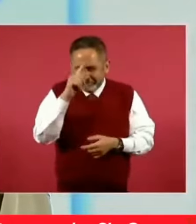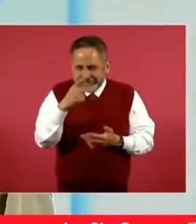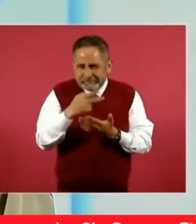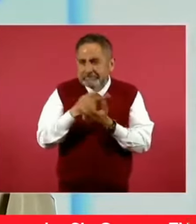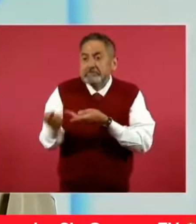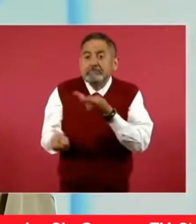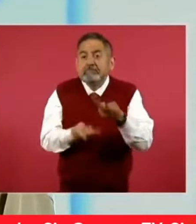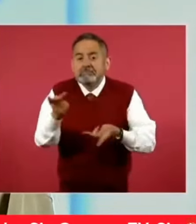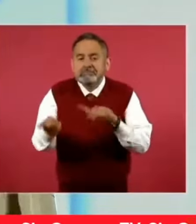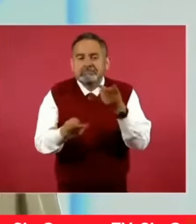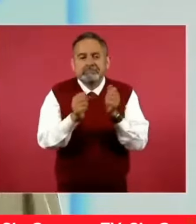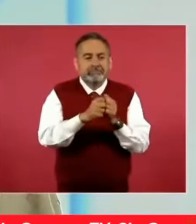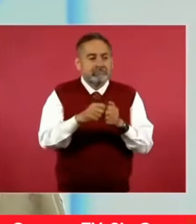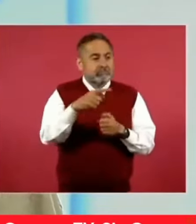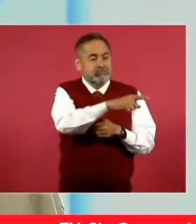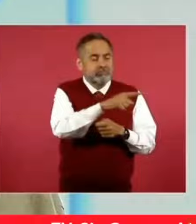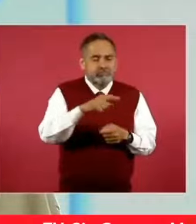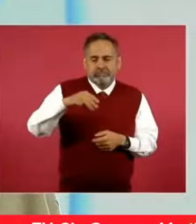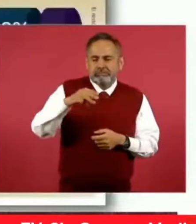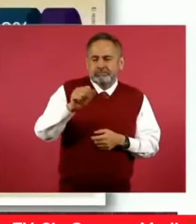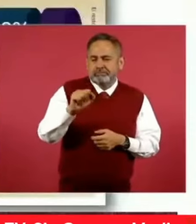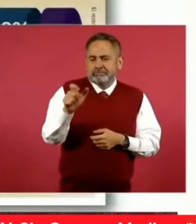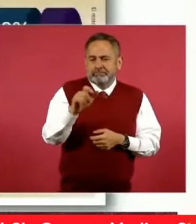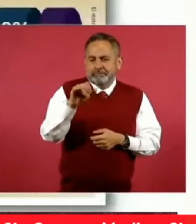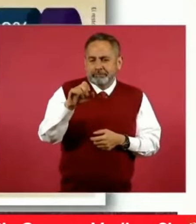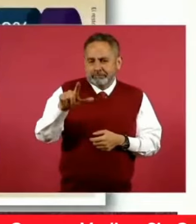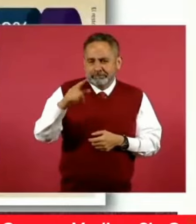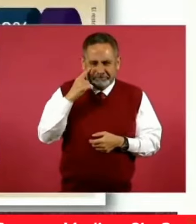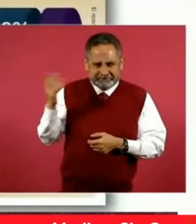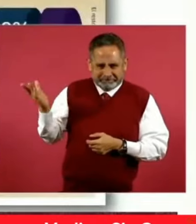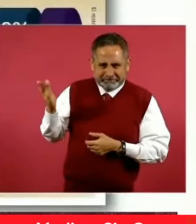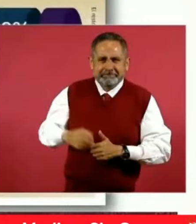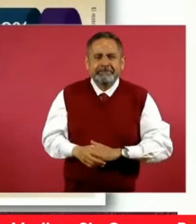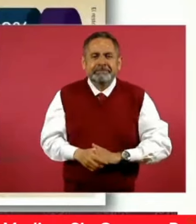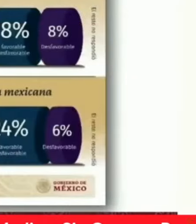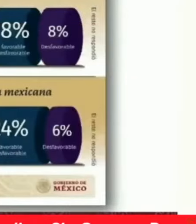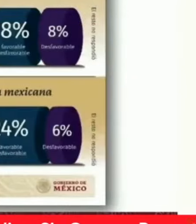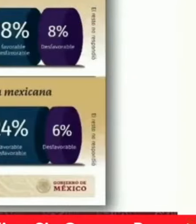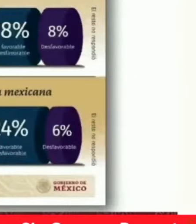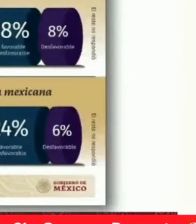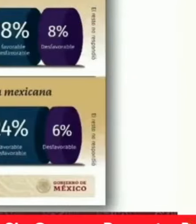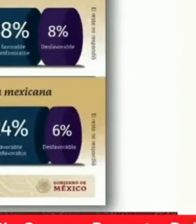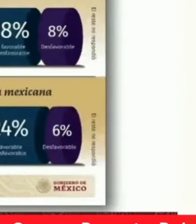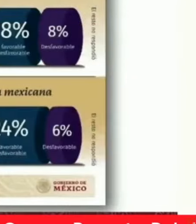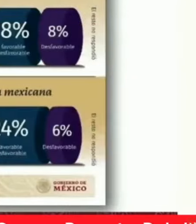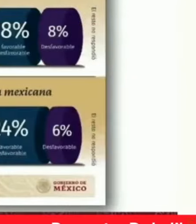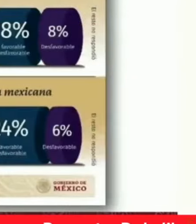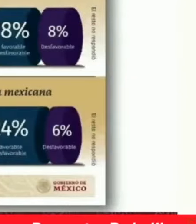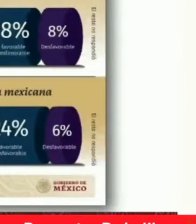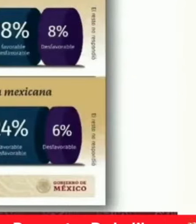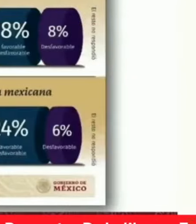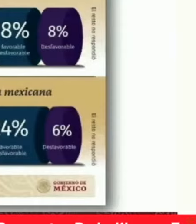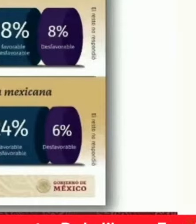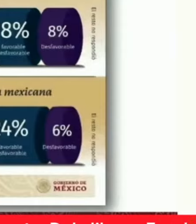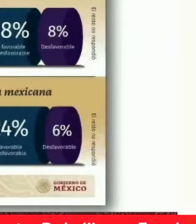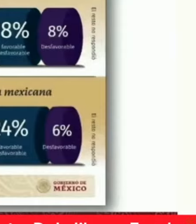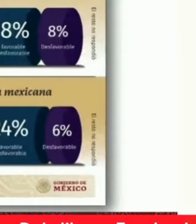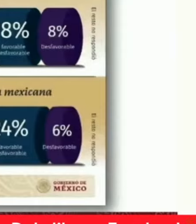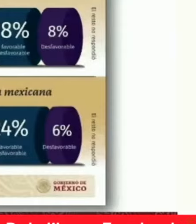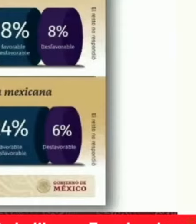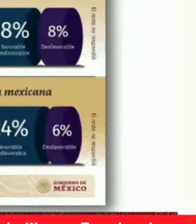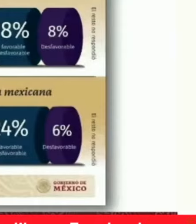que hacía la empresa Massive Caller. En cambio, en una encuesta realizada en 2023 por The Pearson